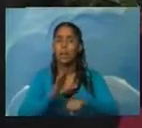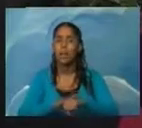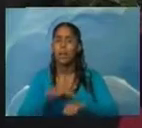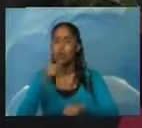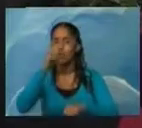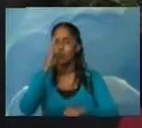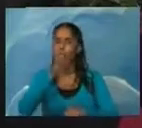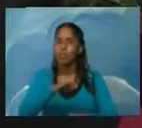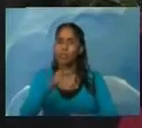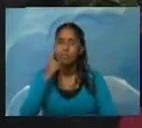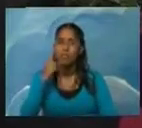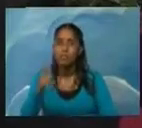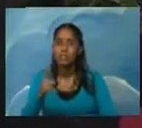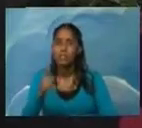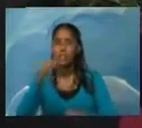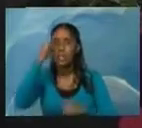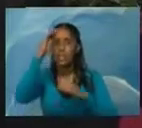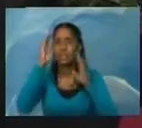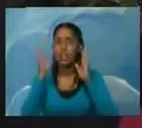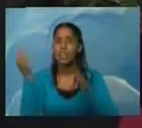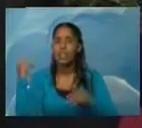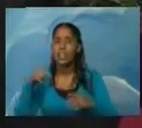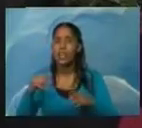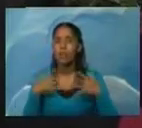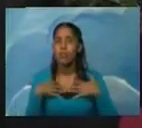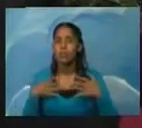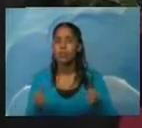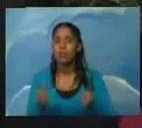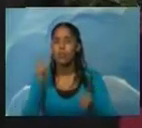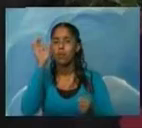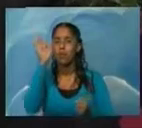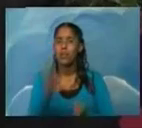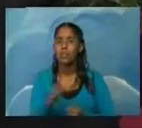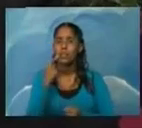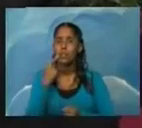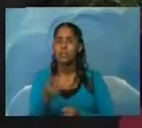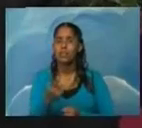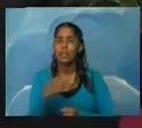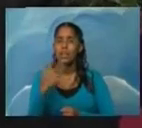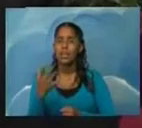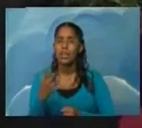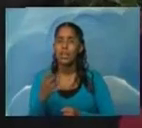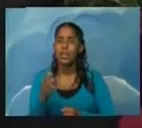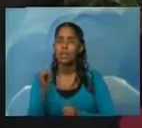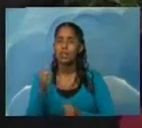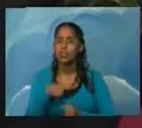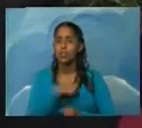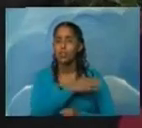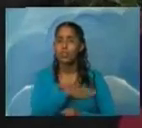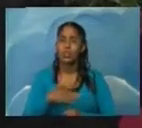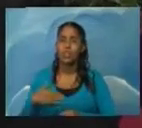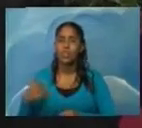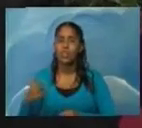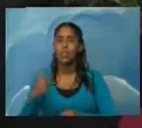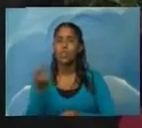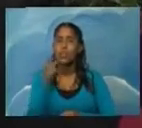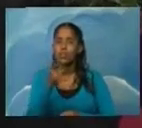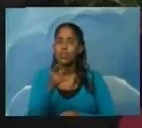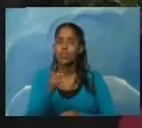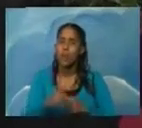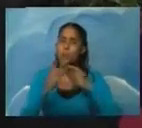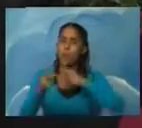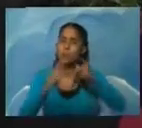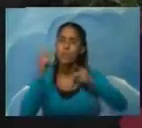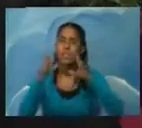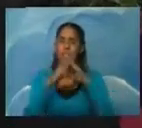interesado en que nosotros tengamos salud. El pastor Miguel decía que el apóstol decía, yo quiero que tú tengas, que seas prosperado